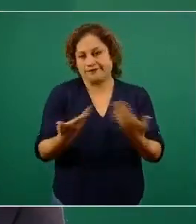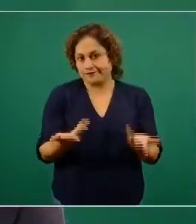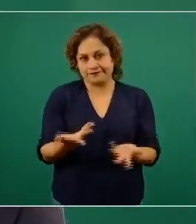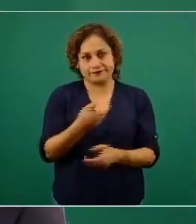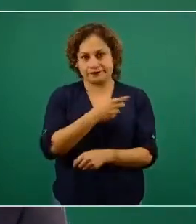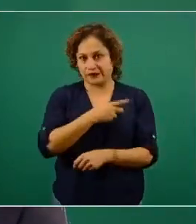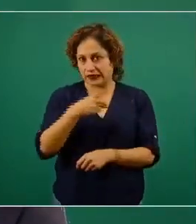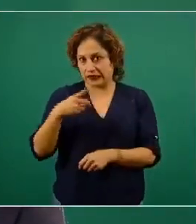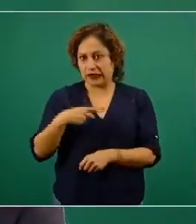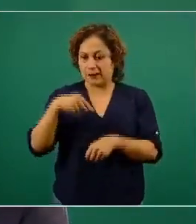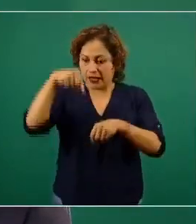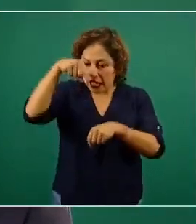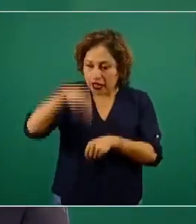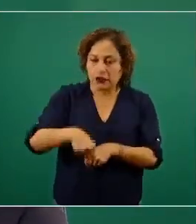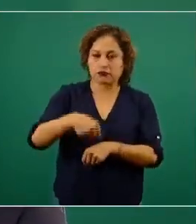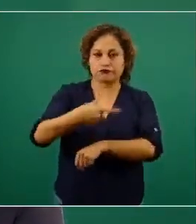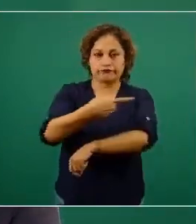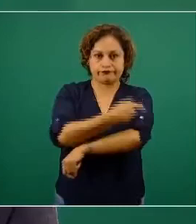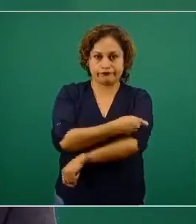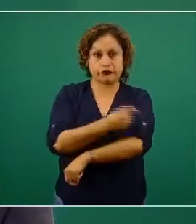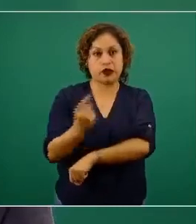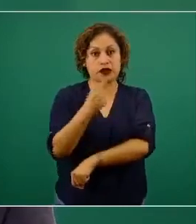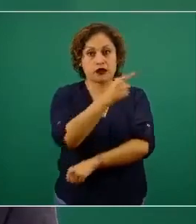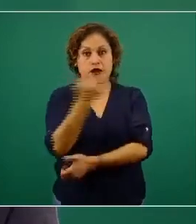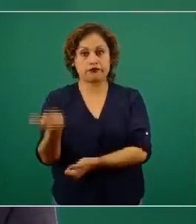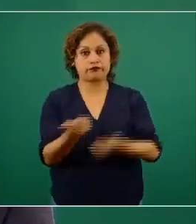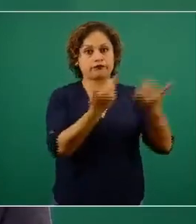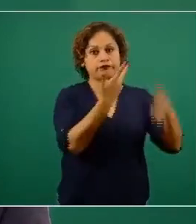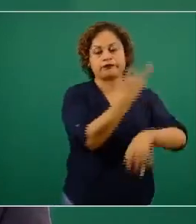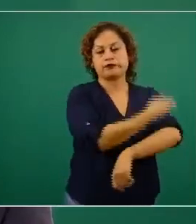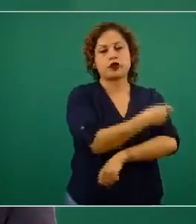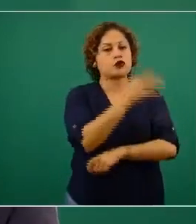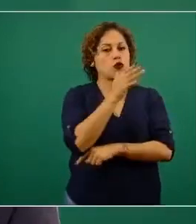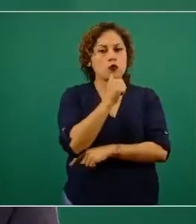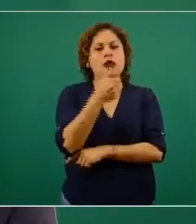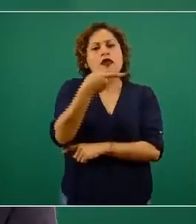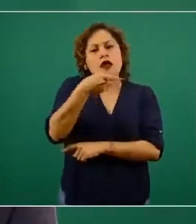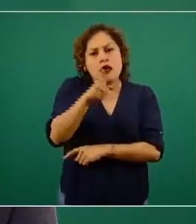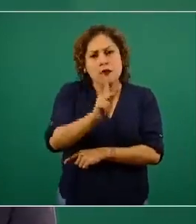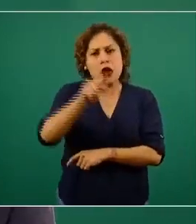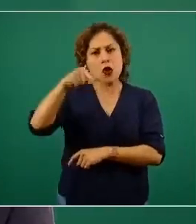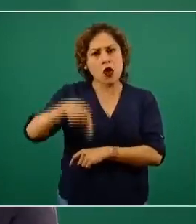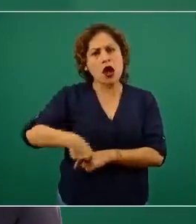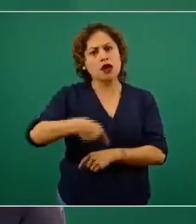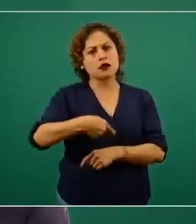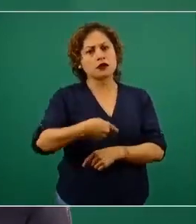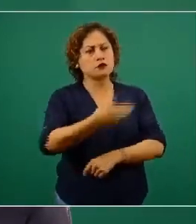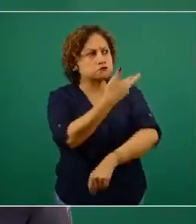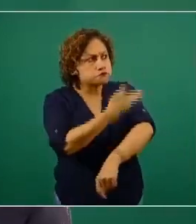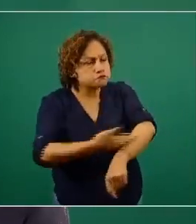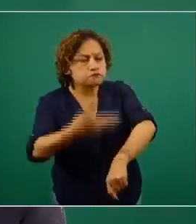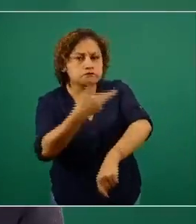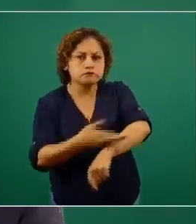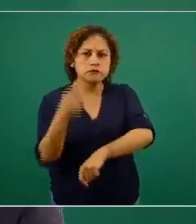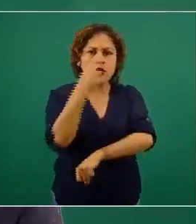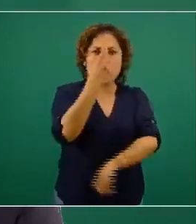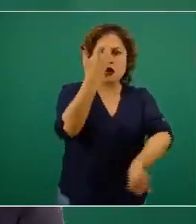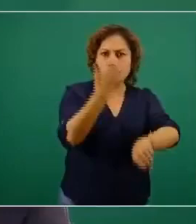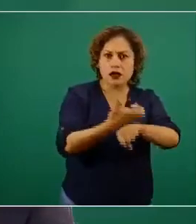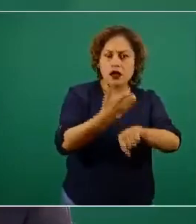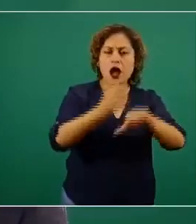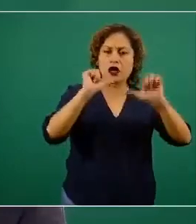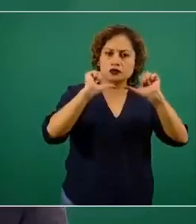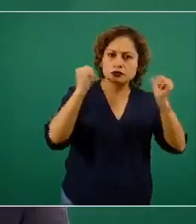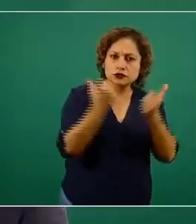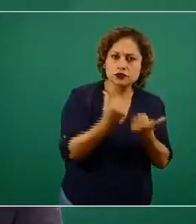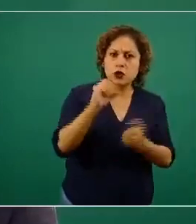se lograra este acuerdo para que ya sea ONGs o el propio Gobierno de Estados Unidos en su momento pudieran